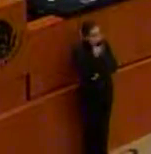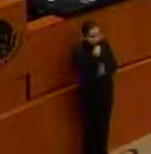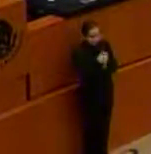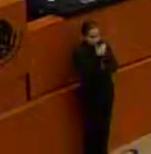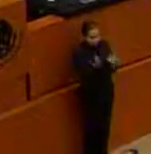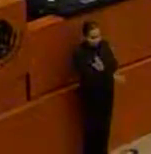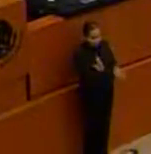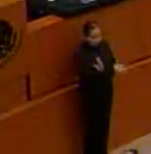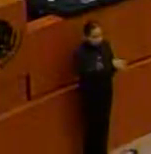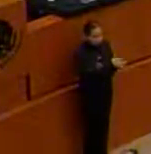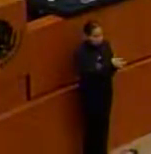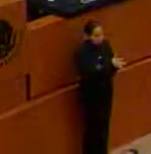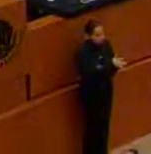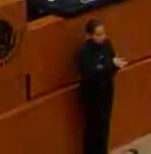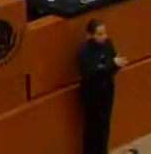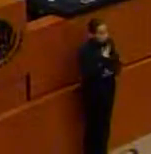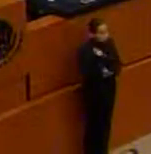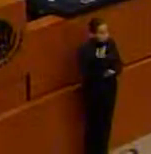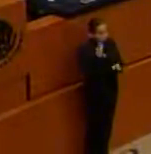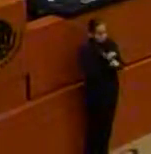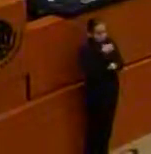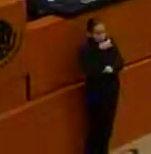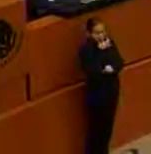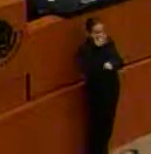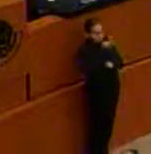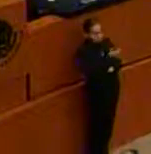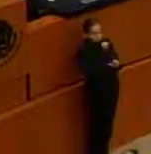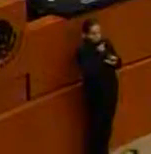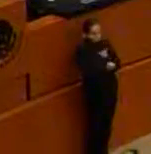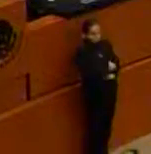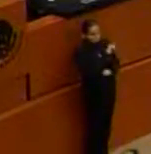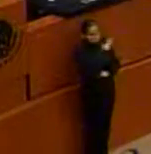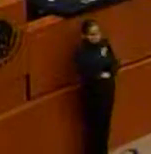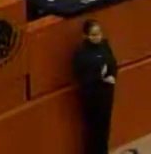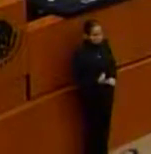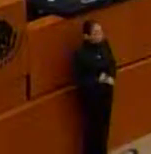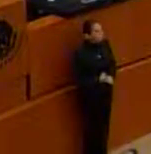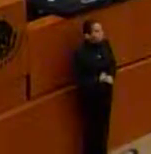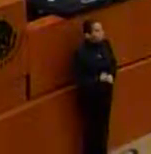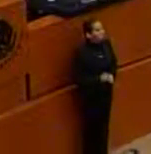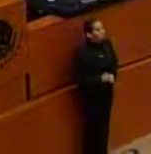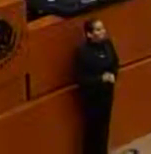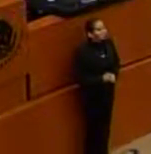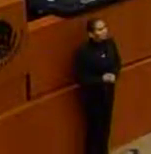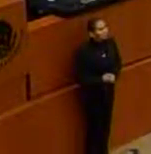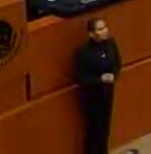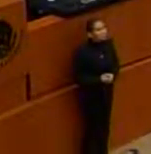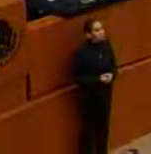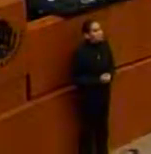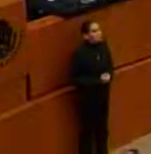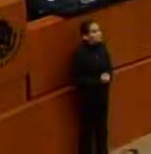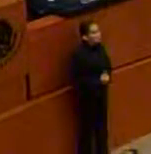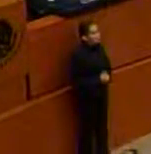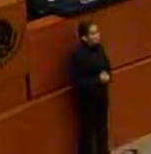en 2010, durante el segundo mandato del presidente